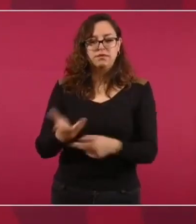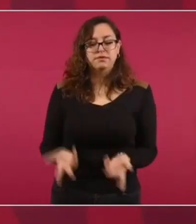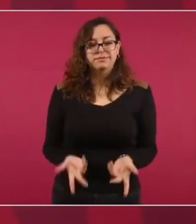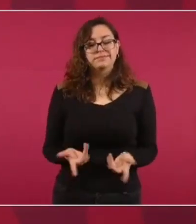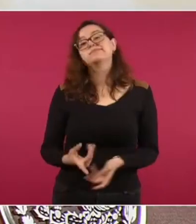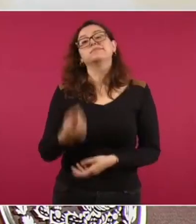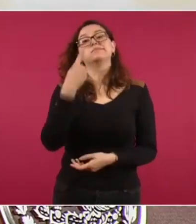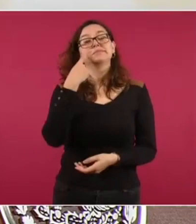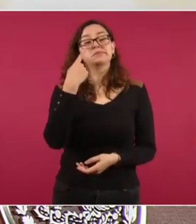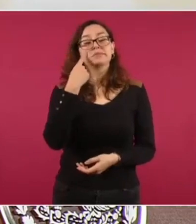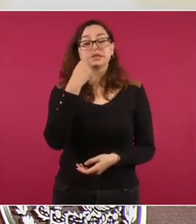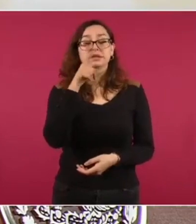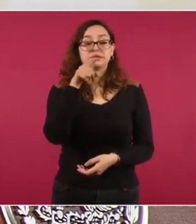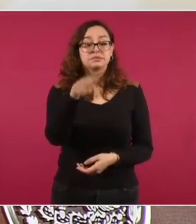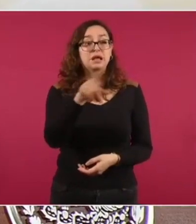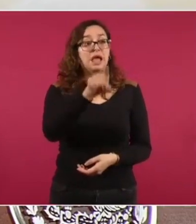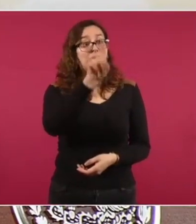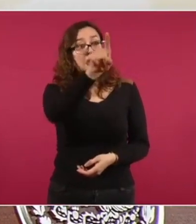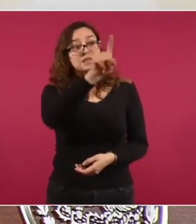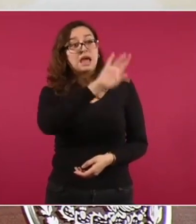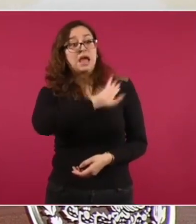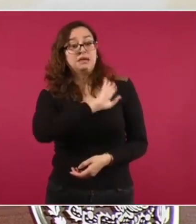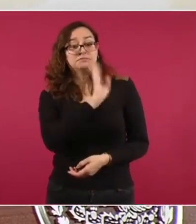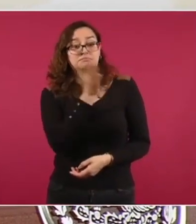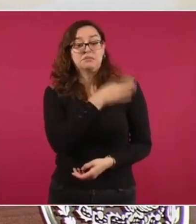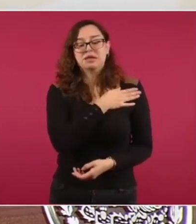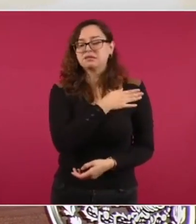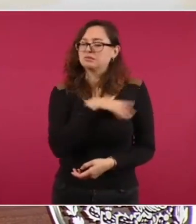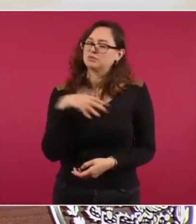que tiene que ver con ese pensamiento conservador.